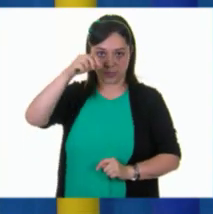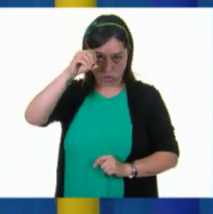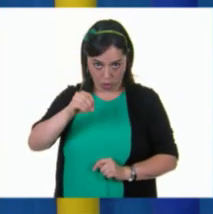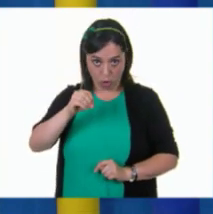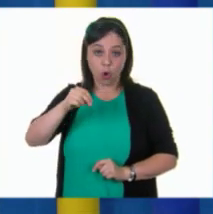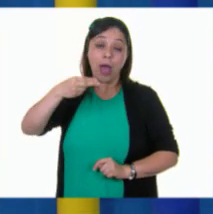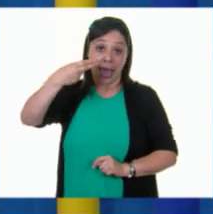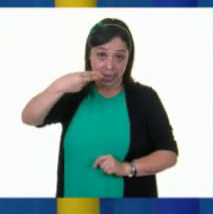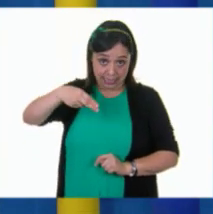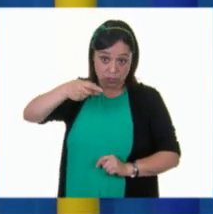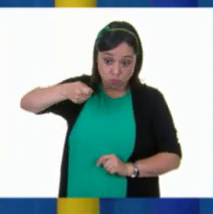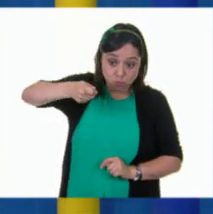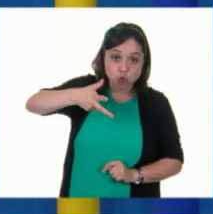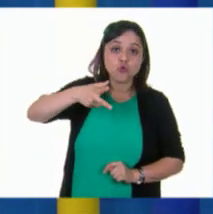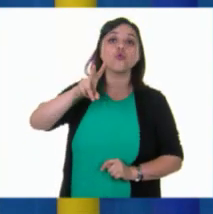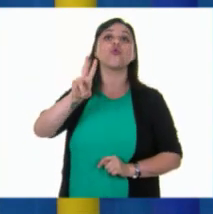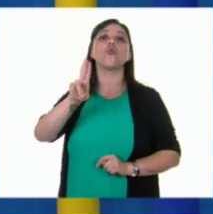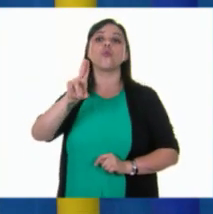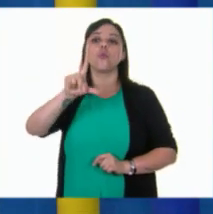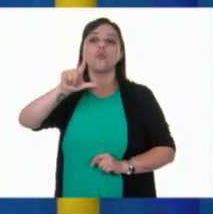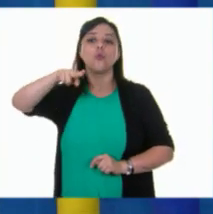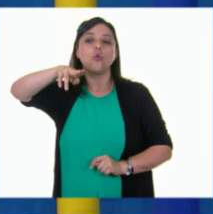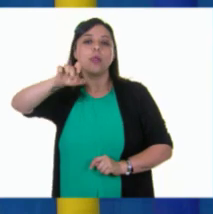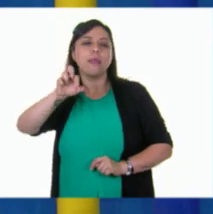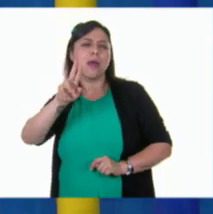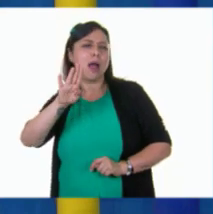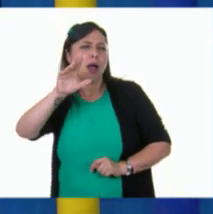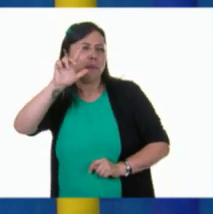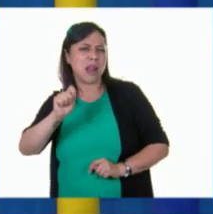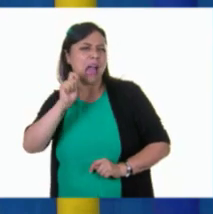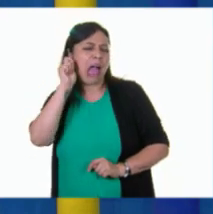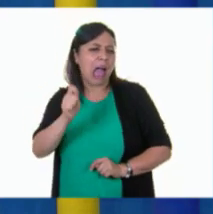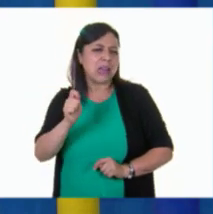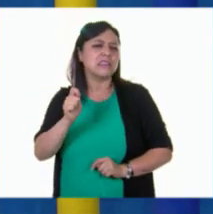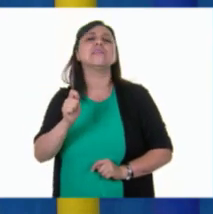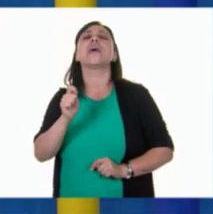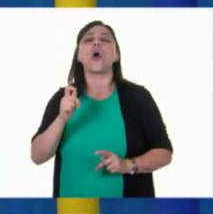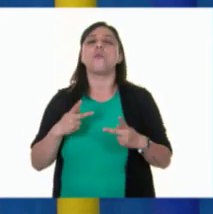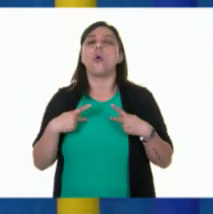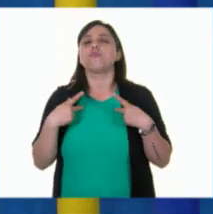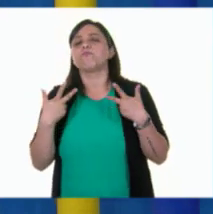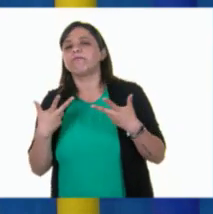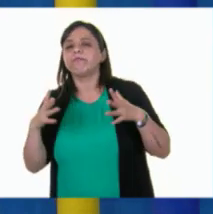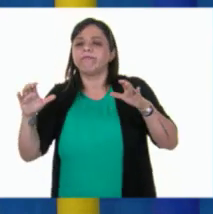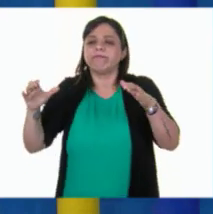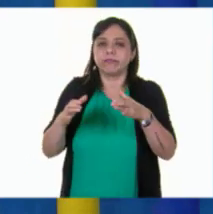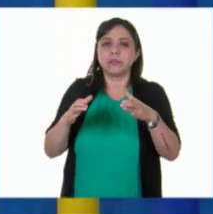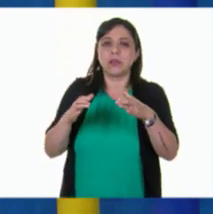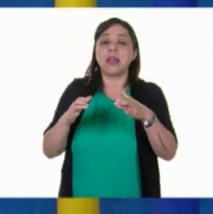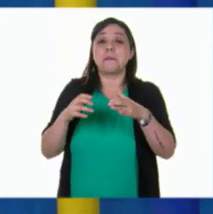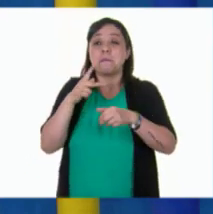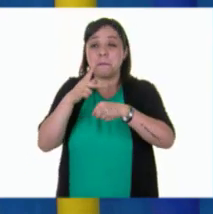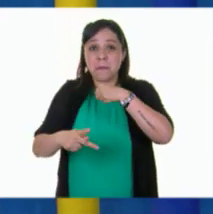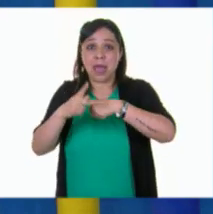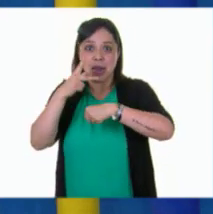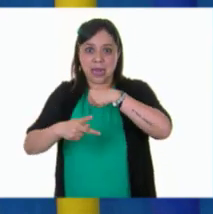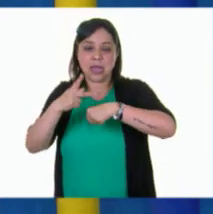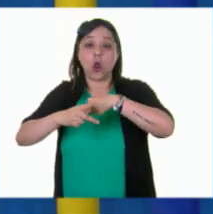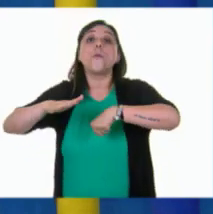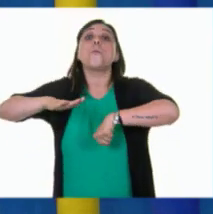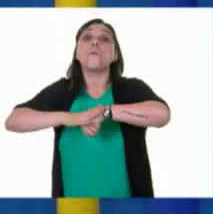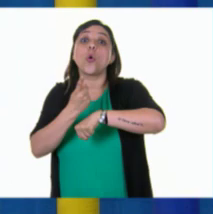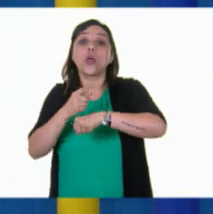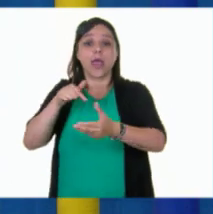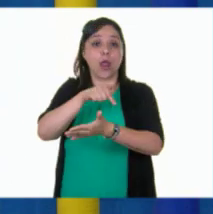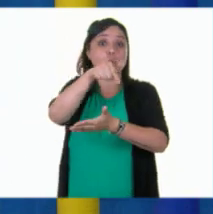riesgo se le llama población vulnerable y puede presentar esta condición por vivir cerca de la zona de